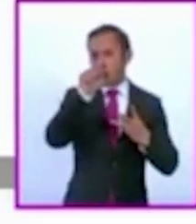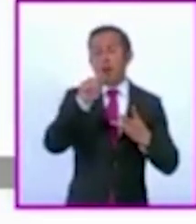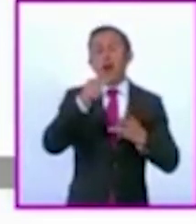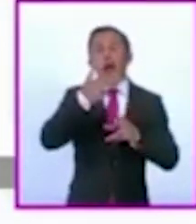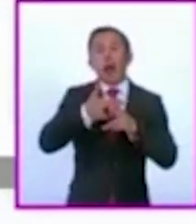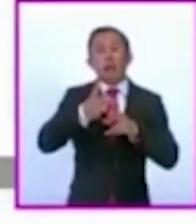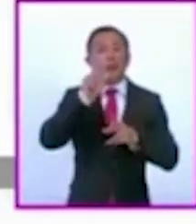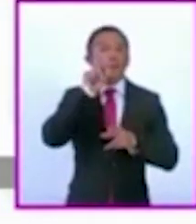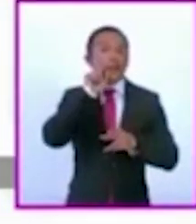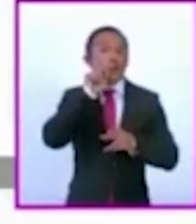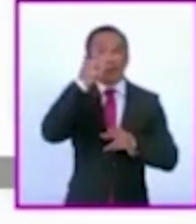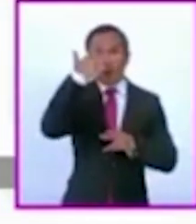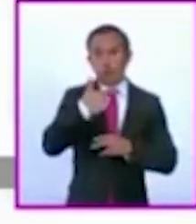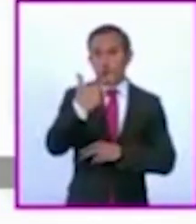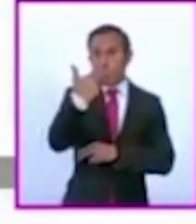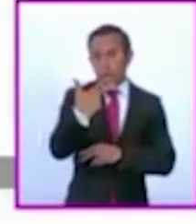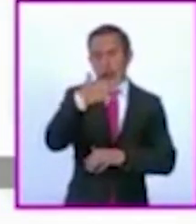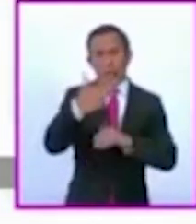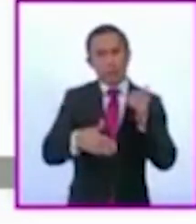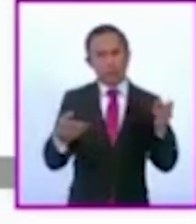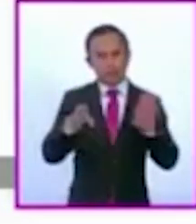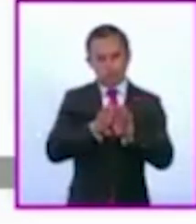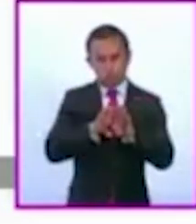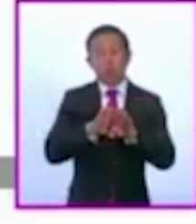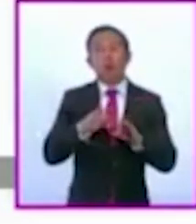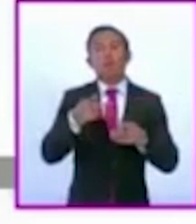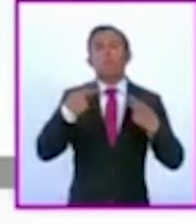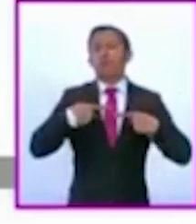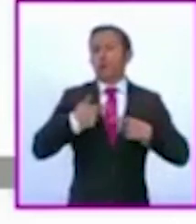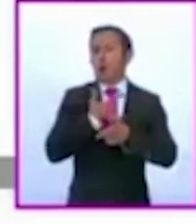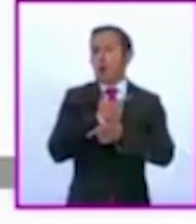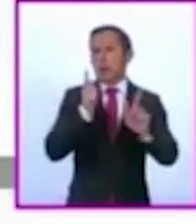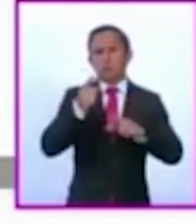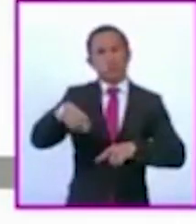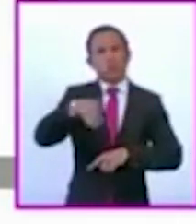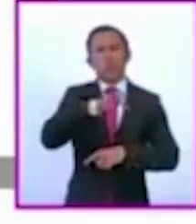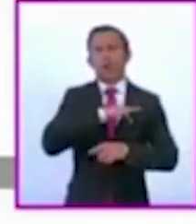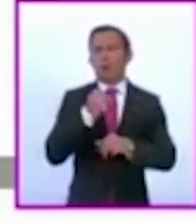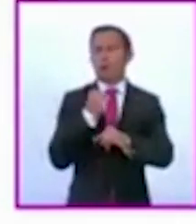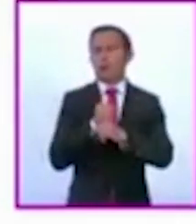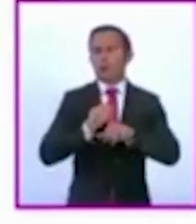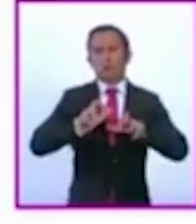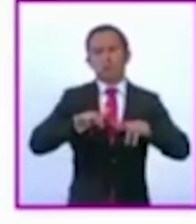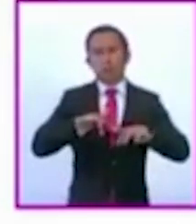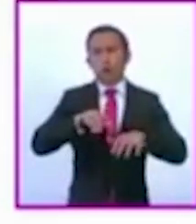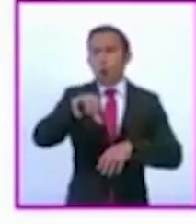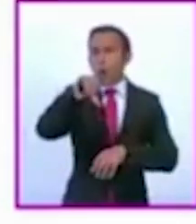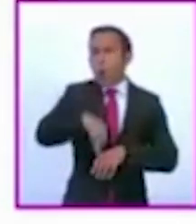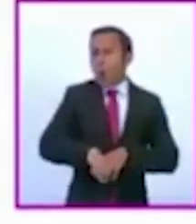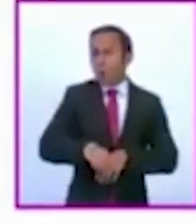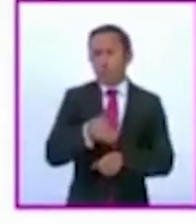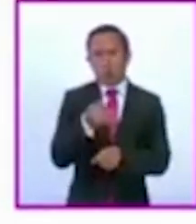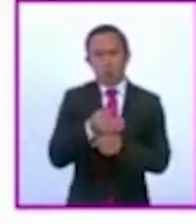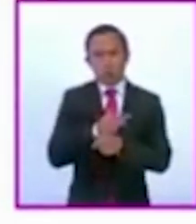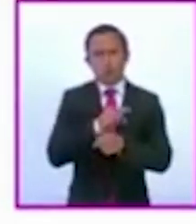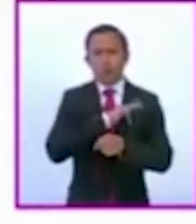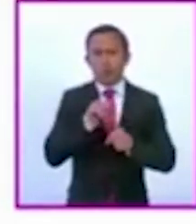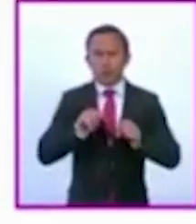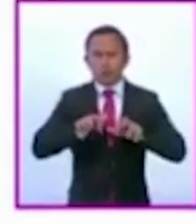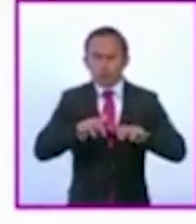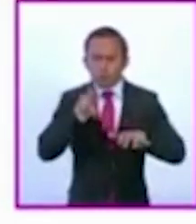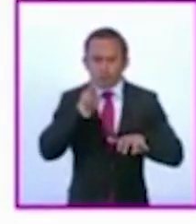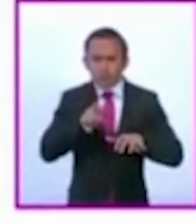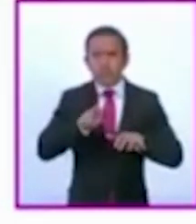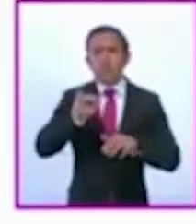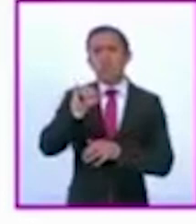cualquier persona puede a través de internet consultar en tiempo real conforme se van recibiendo por el ine las actas de